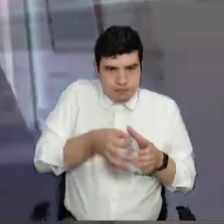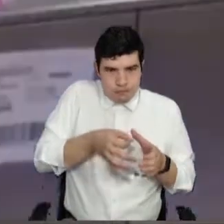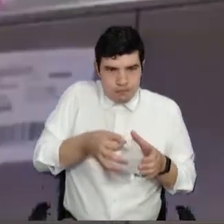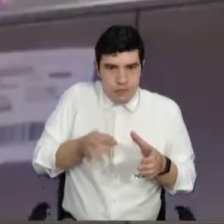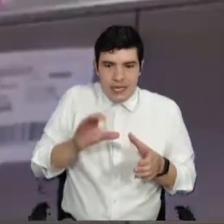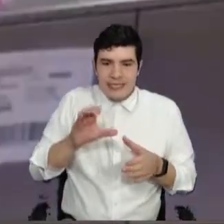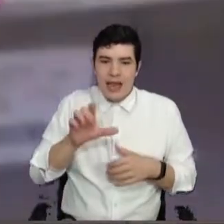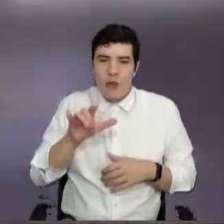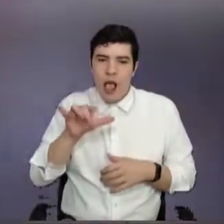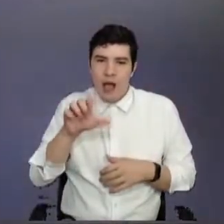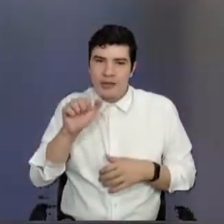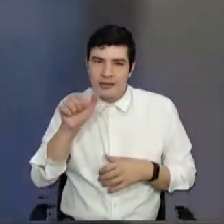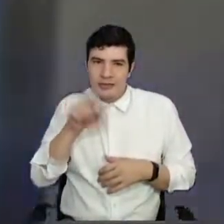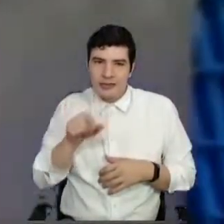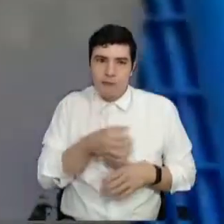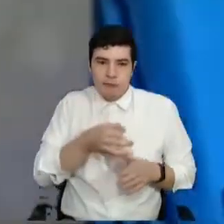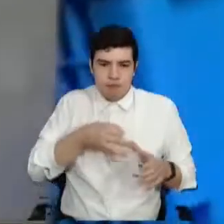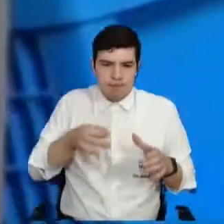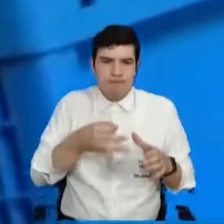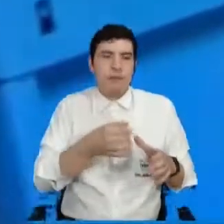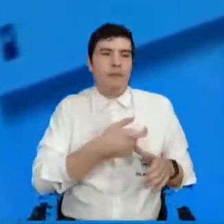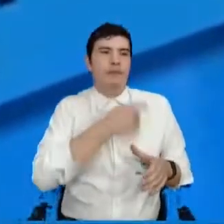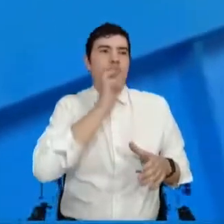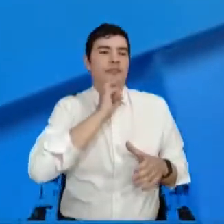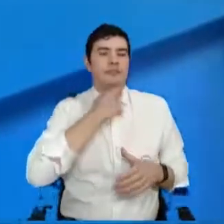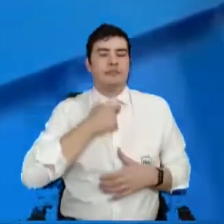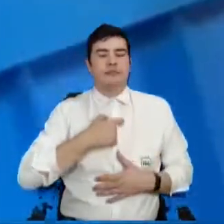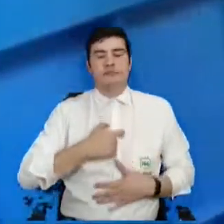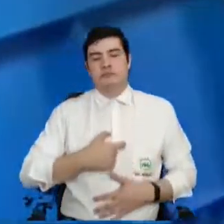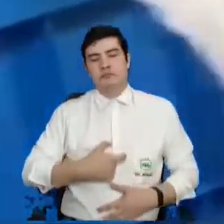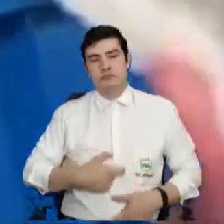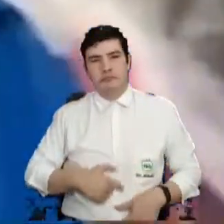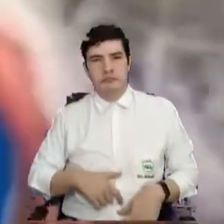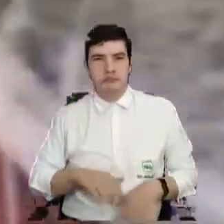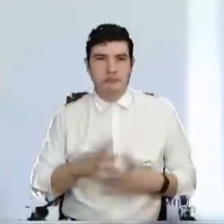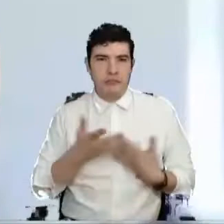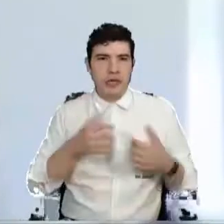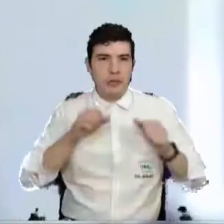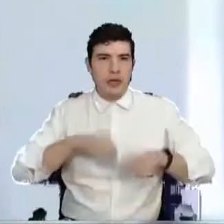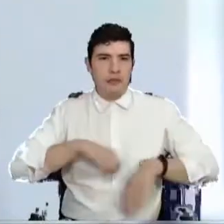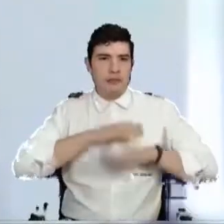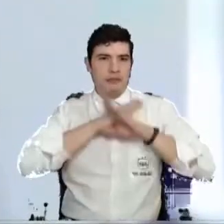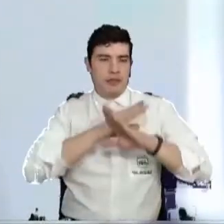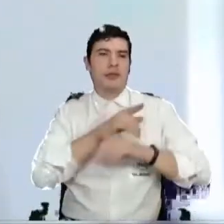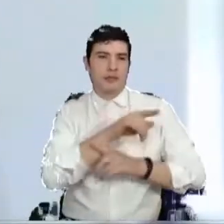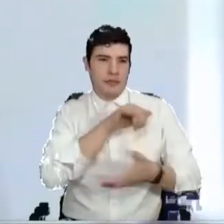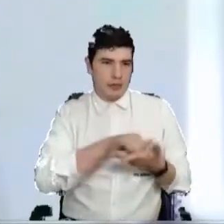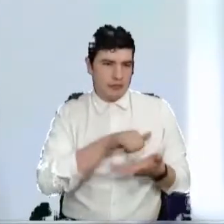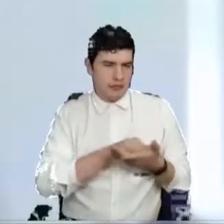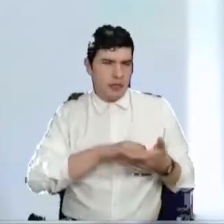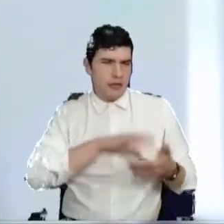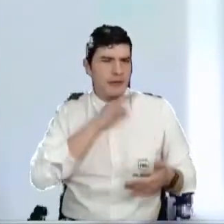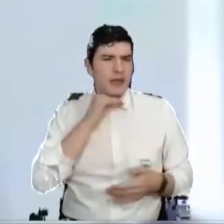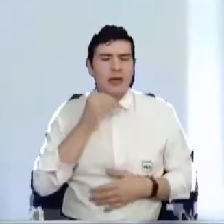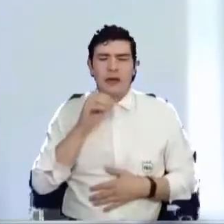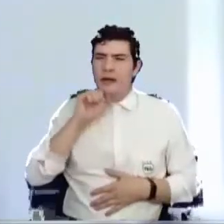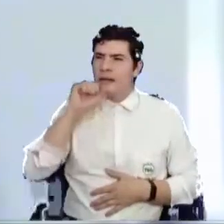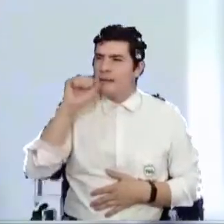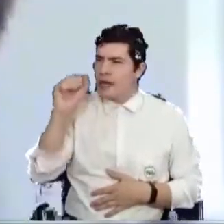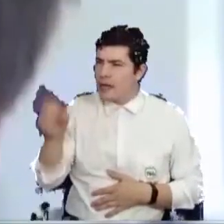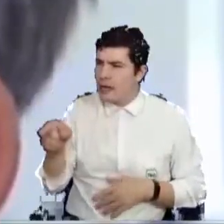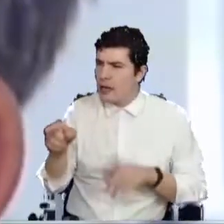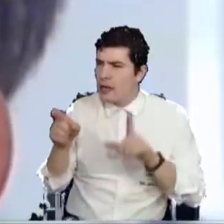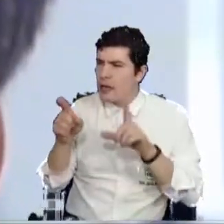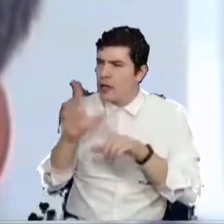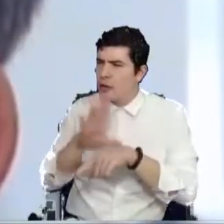combatir cualquier agresión que sufra, incluidas las enfermedades víricas. Doctor, perdóneme, le interrumpo. Sí.